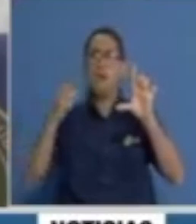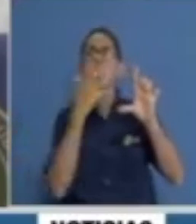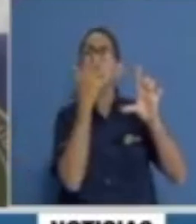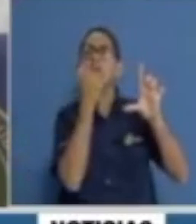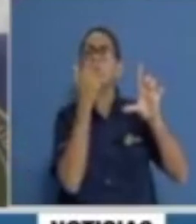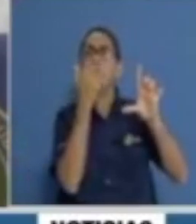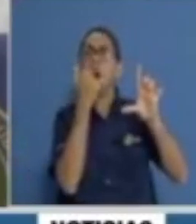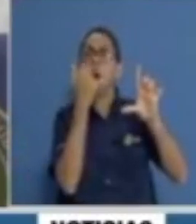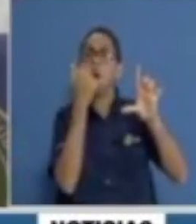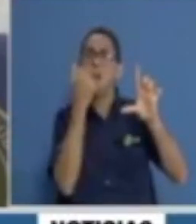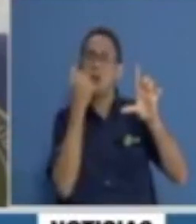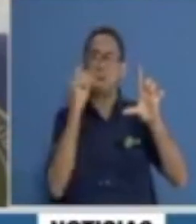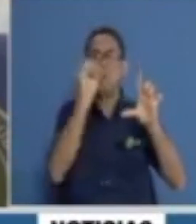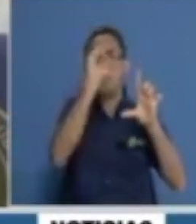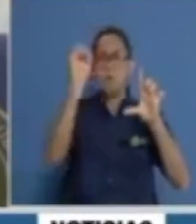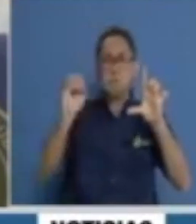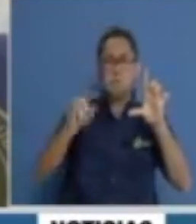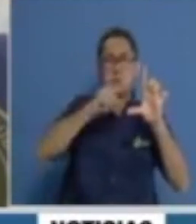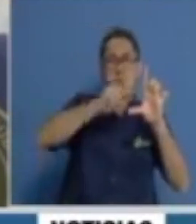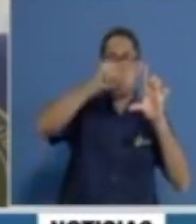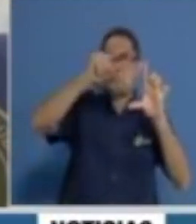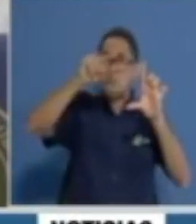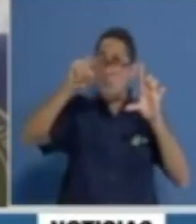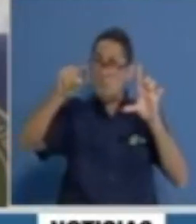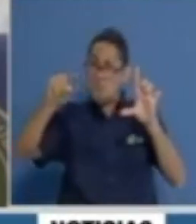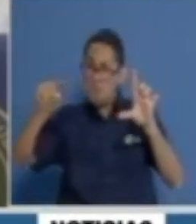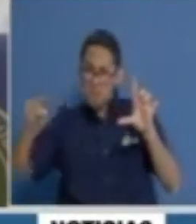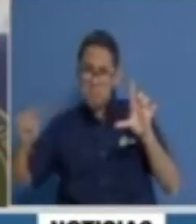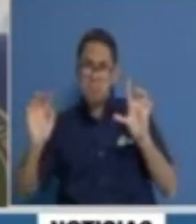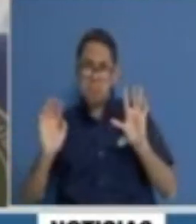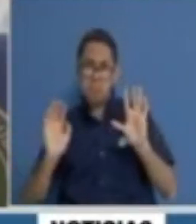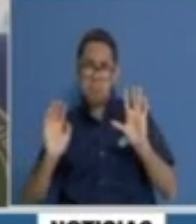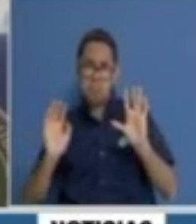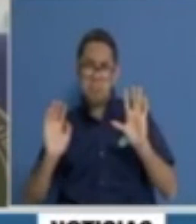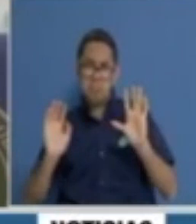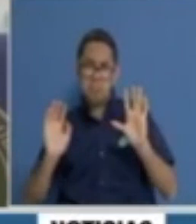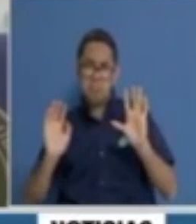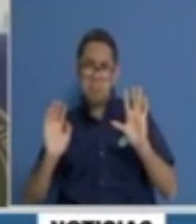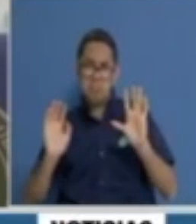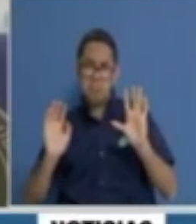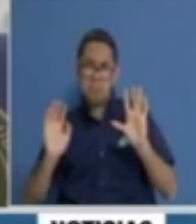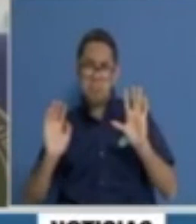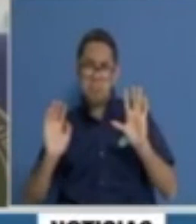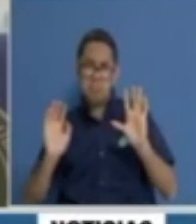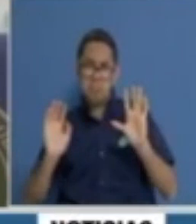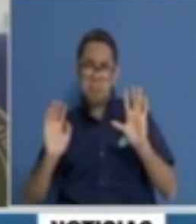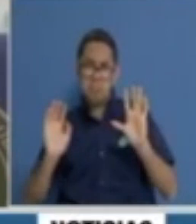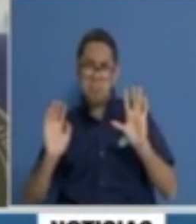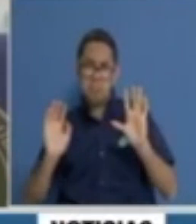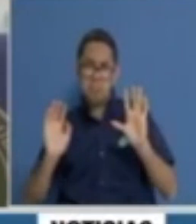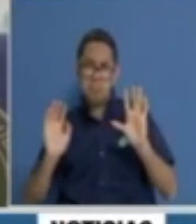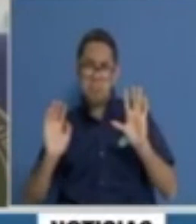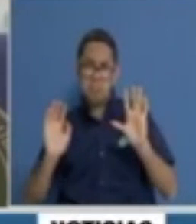el promedio de los 7 días para tratar de disminuir lo que es la variabilidad. Como ustedes también pueden observar, era una línea